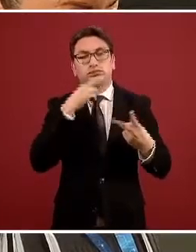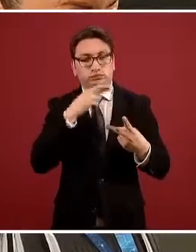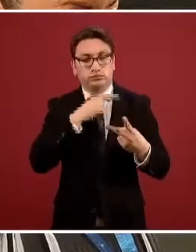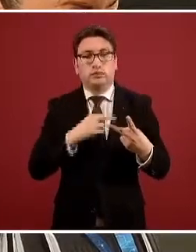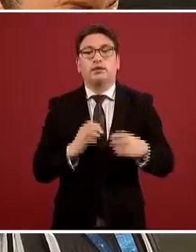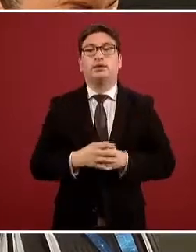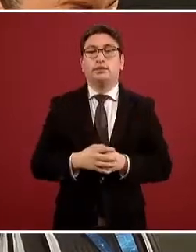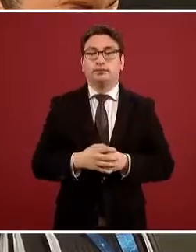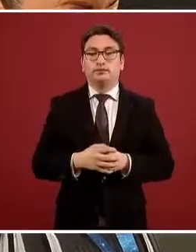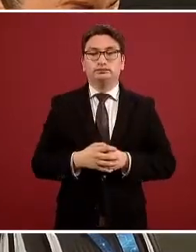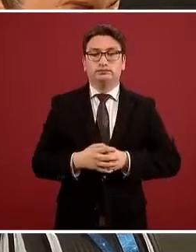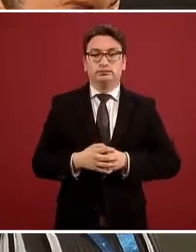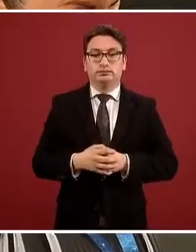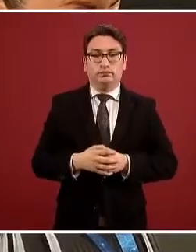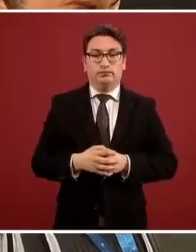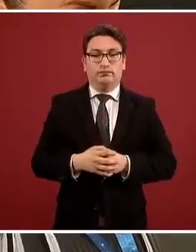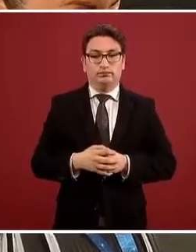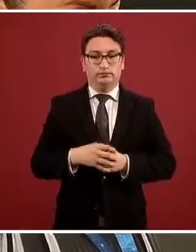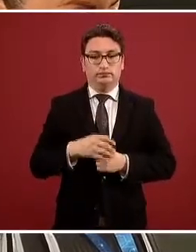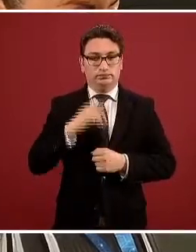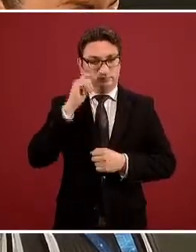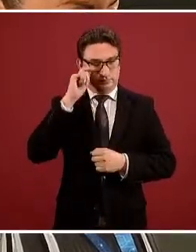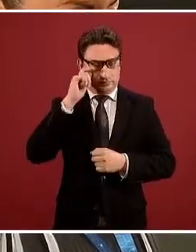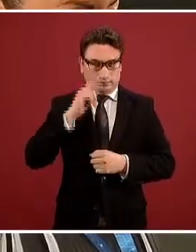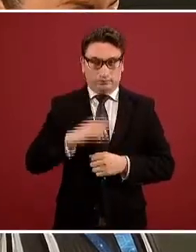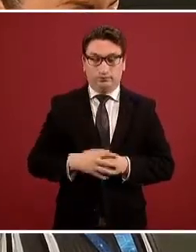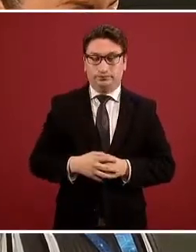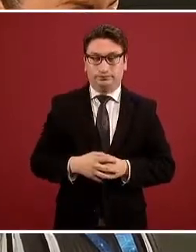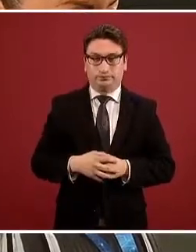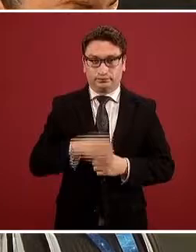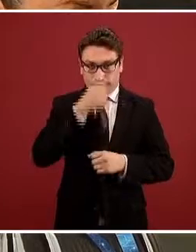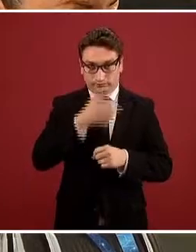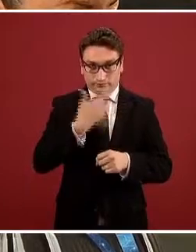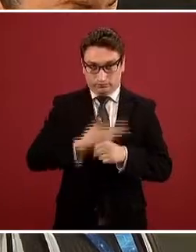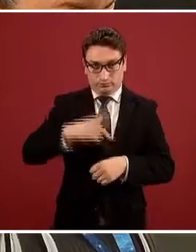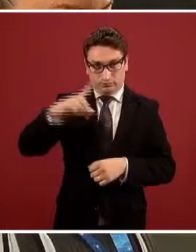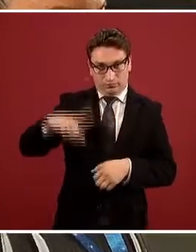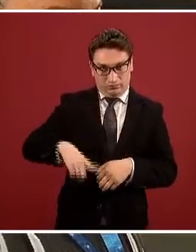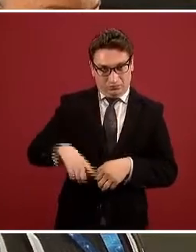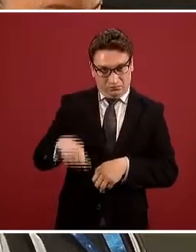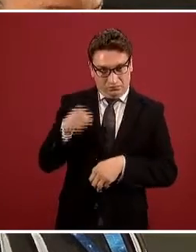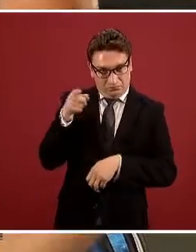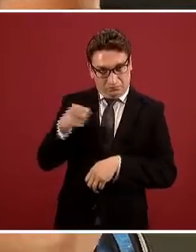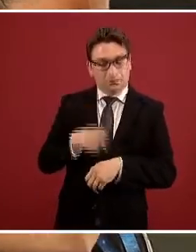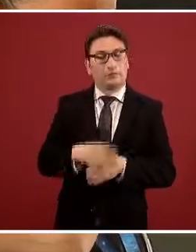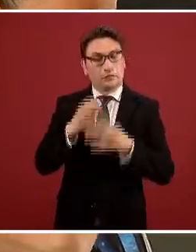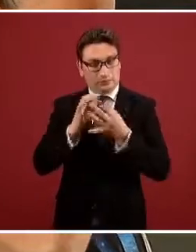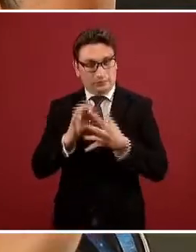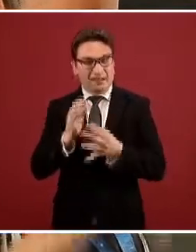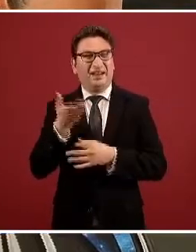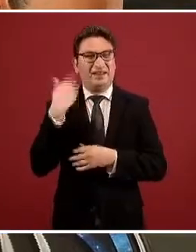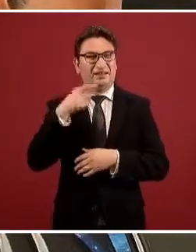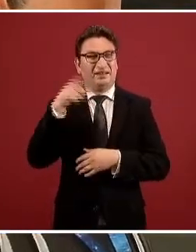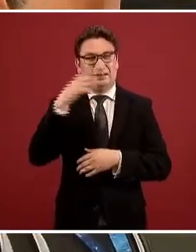que Gobernación hizo lo propio con esta televisora que ayer le mencionaban,